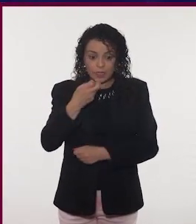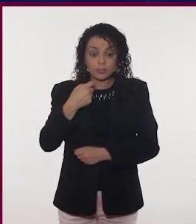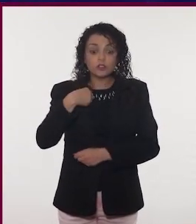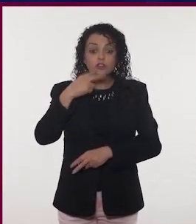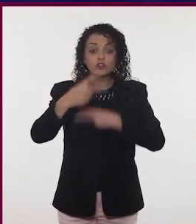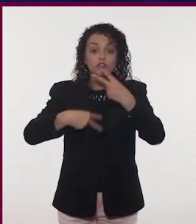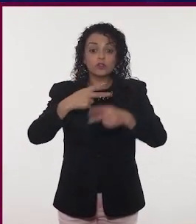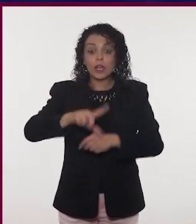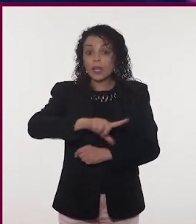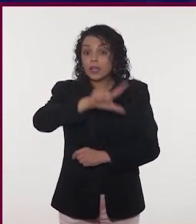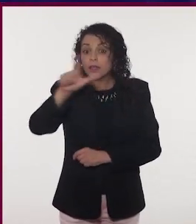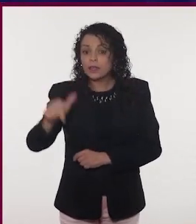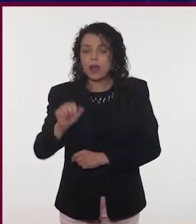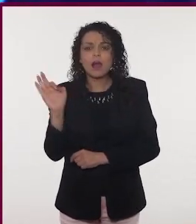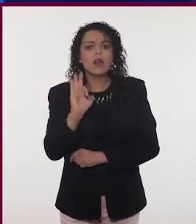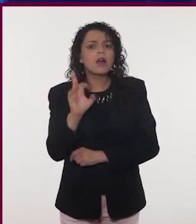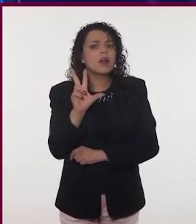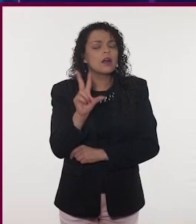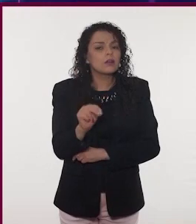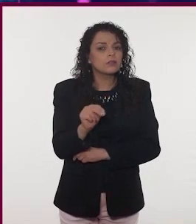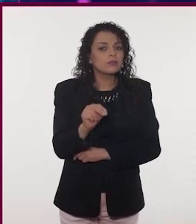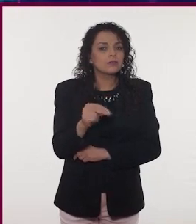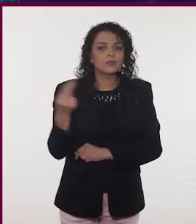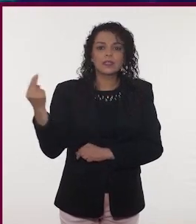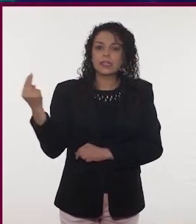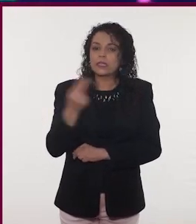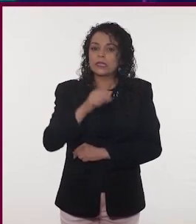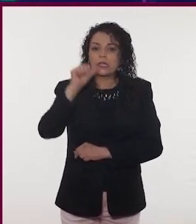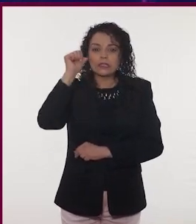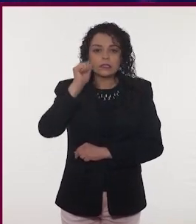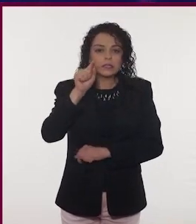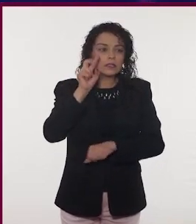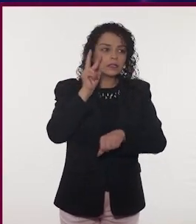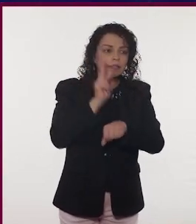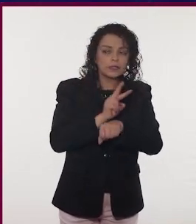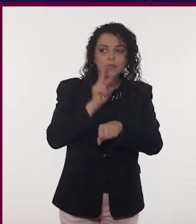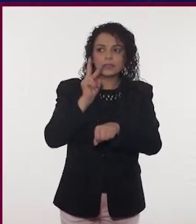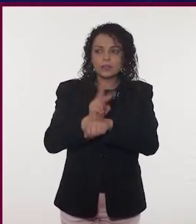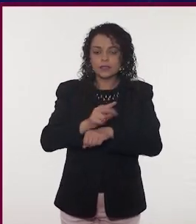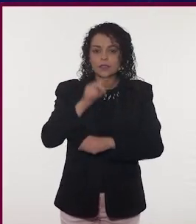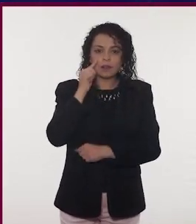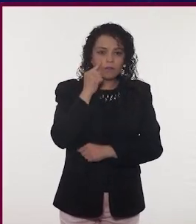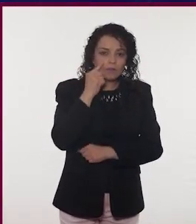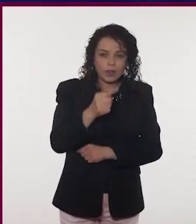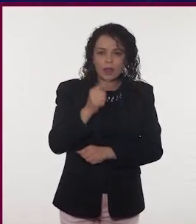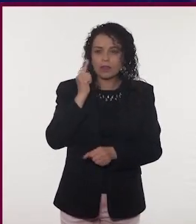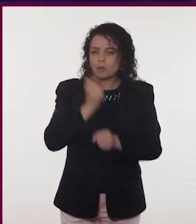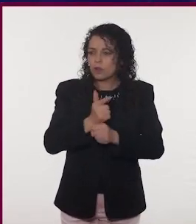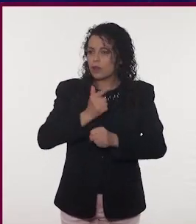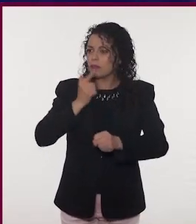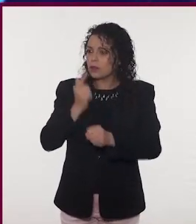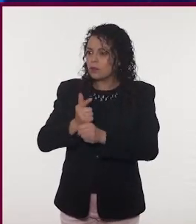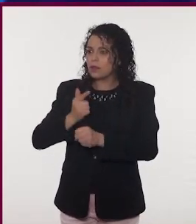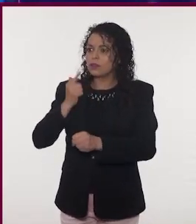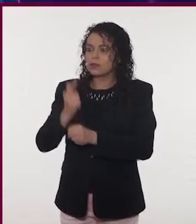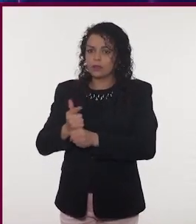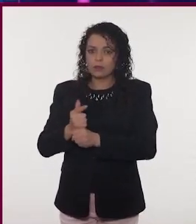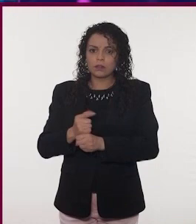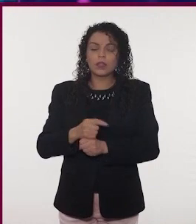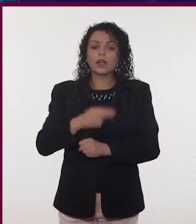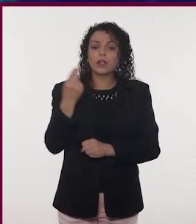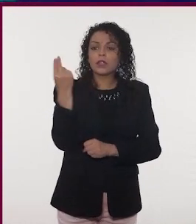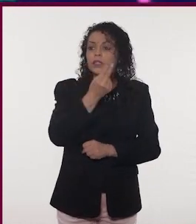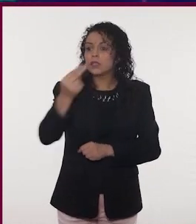a hacer. Así que yo creo que hay que estar alertas y fijarse en cubrir